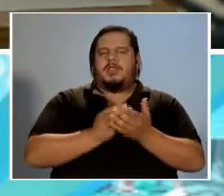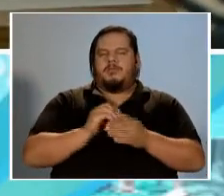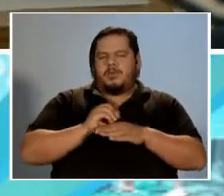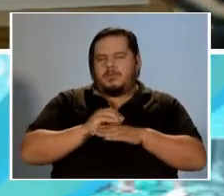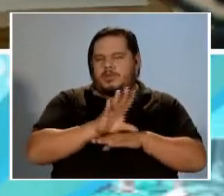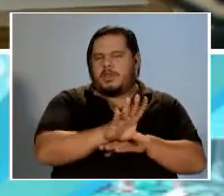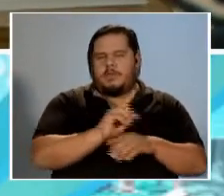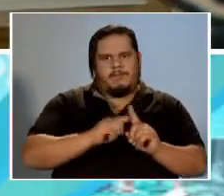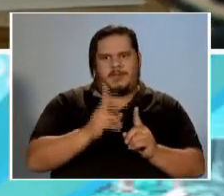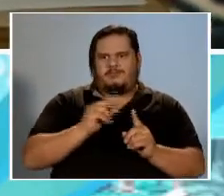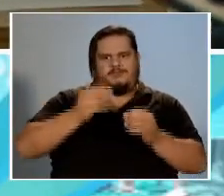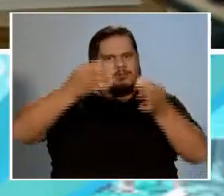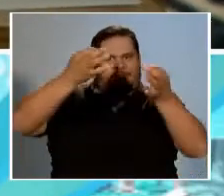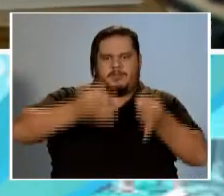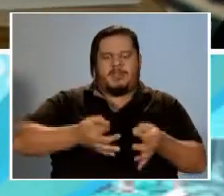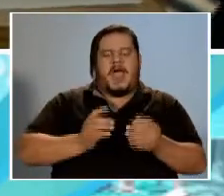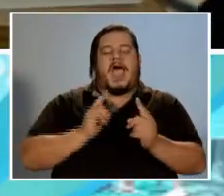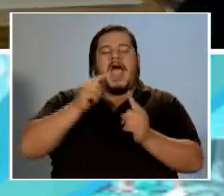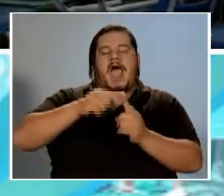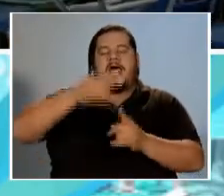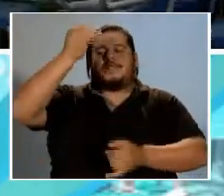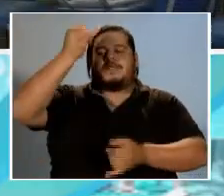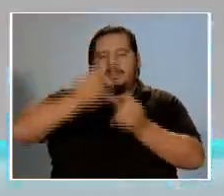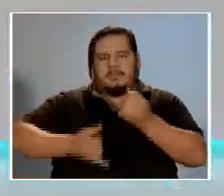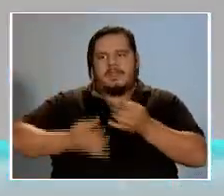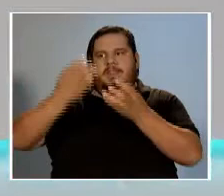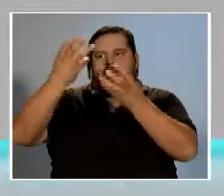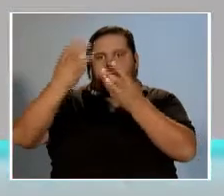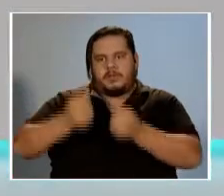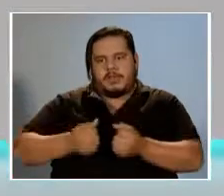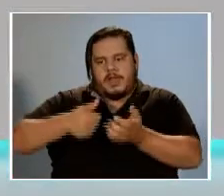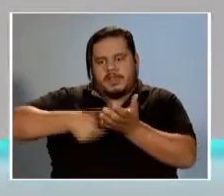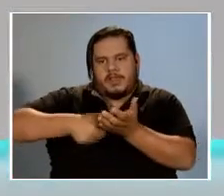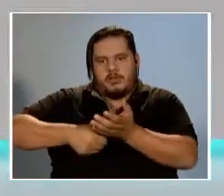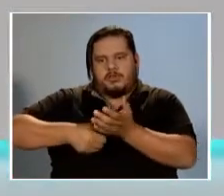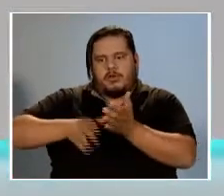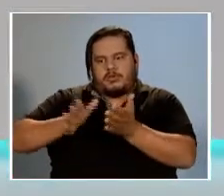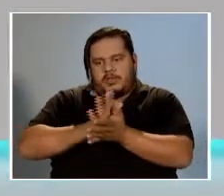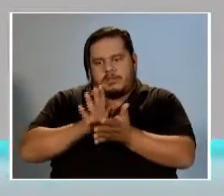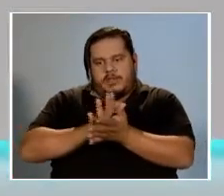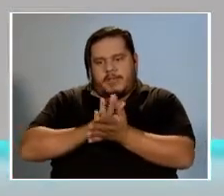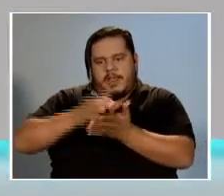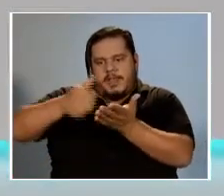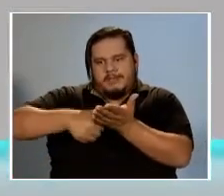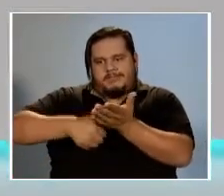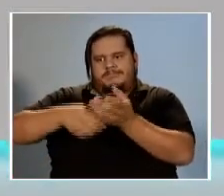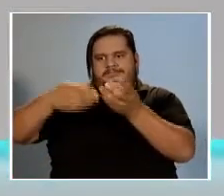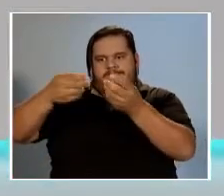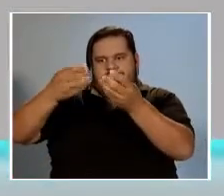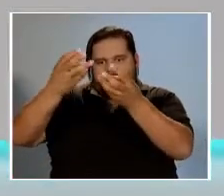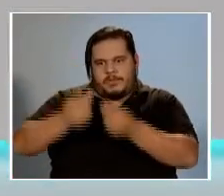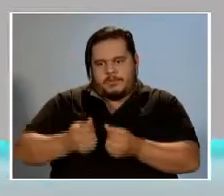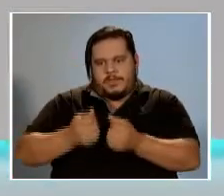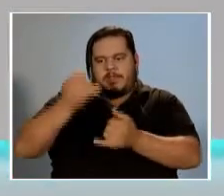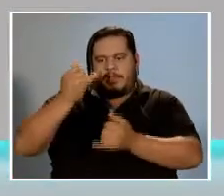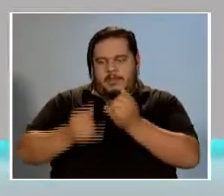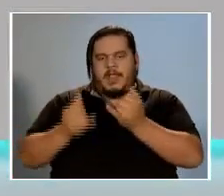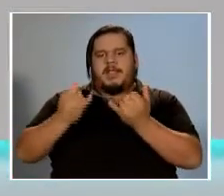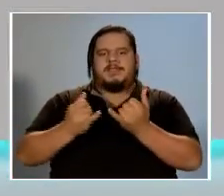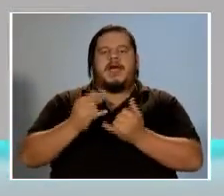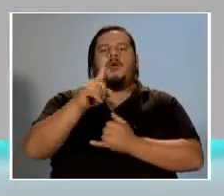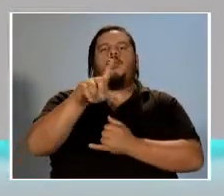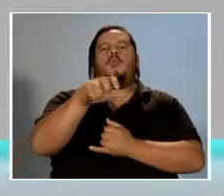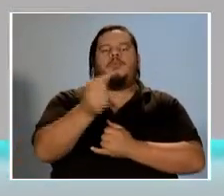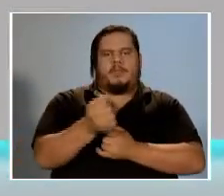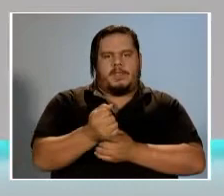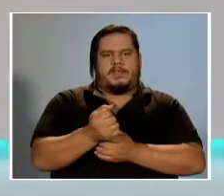certeza. Será hasta que se cuenten los votos que se pueda. Este proyecto tiene la virtud, y así lo señaló el Tribunal Supremo de Elecciones, de que ese mes cuenta a